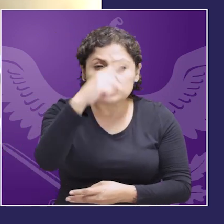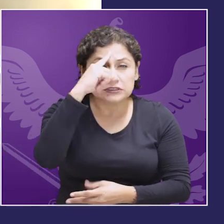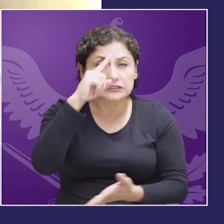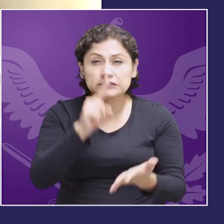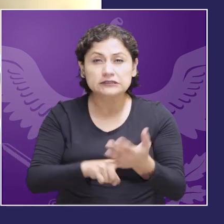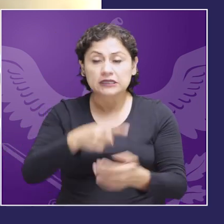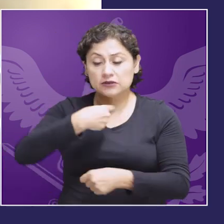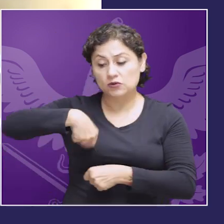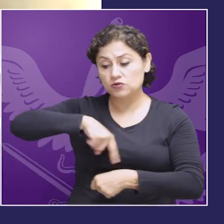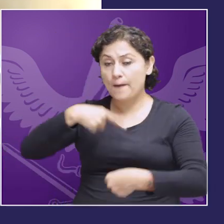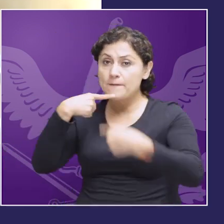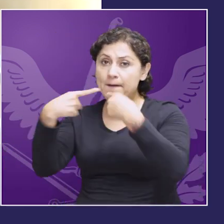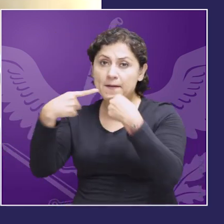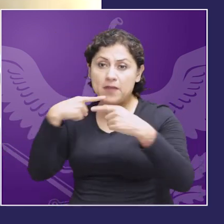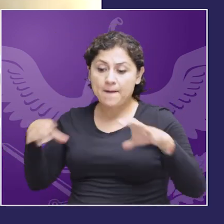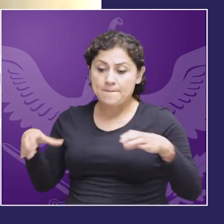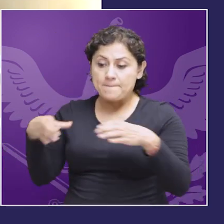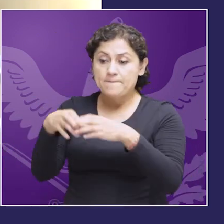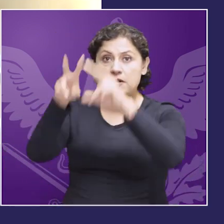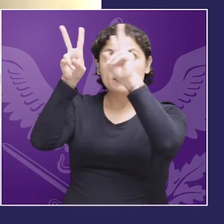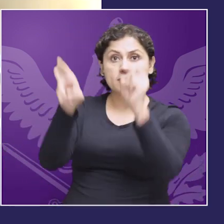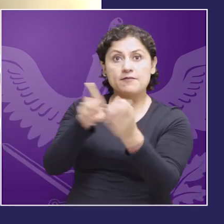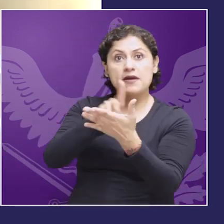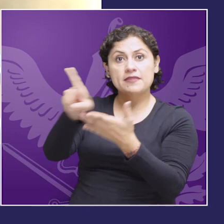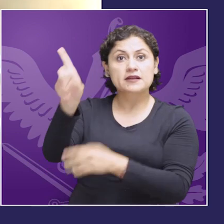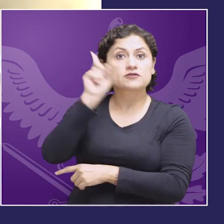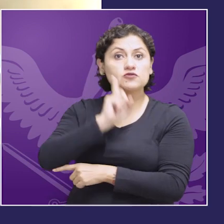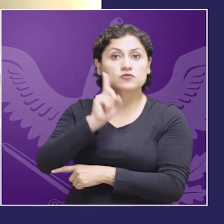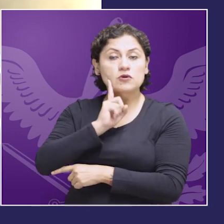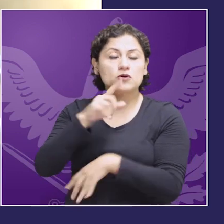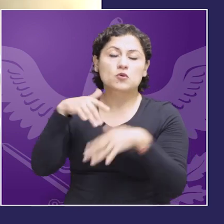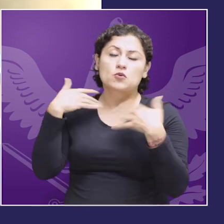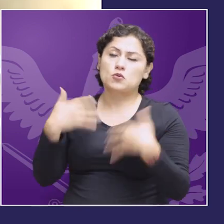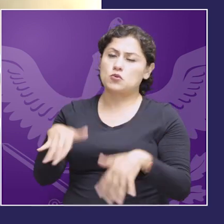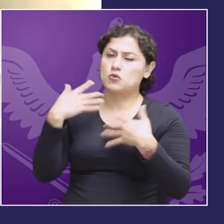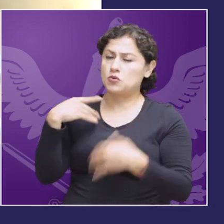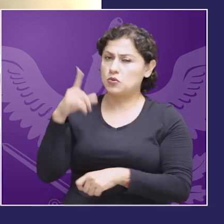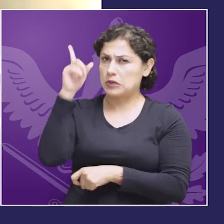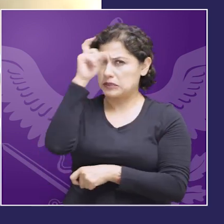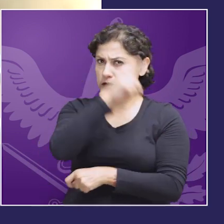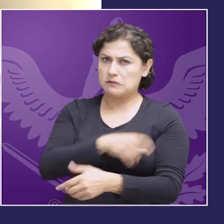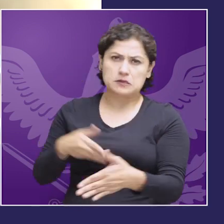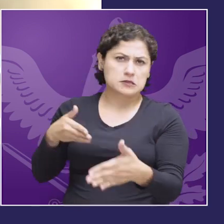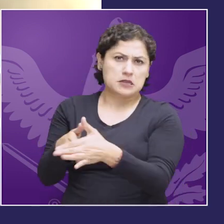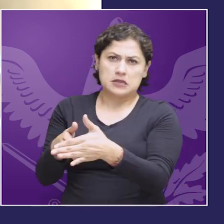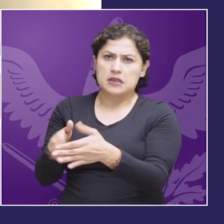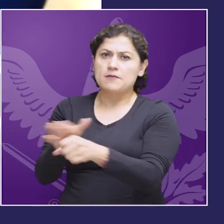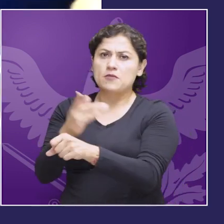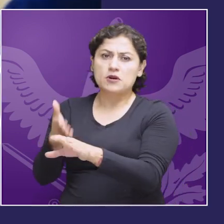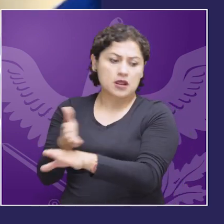en el marco de las negociaciones de los derechos de las mujeres avanzar cuando se está